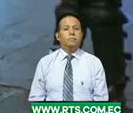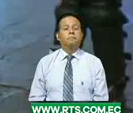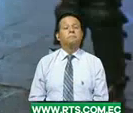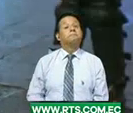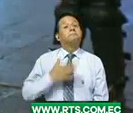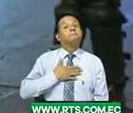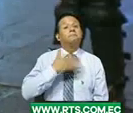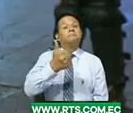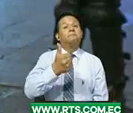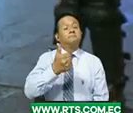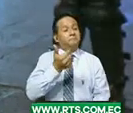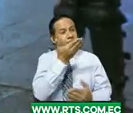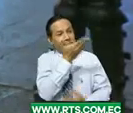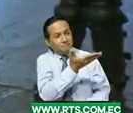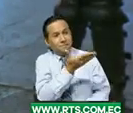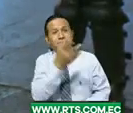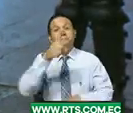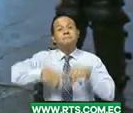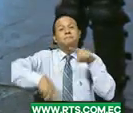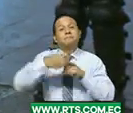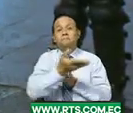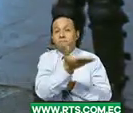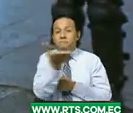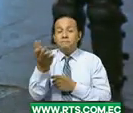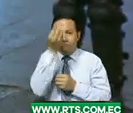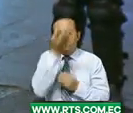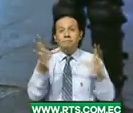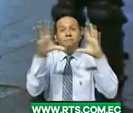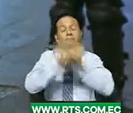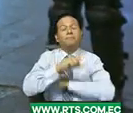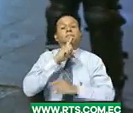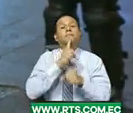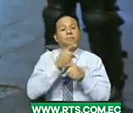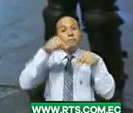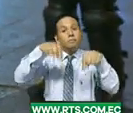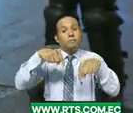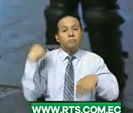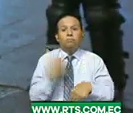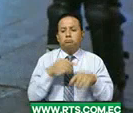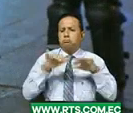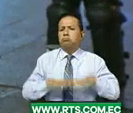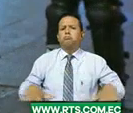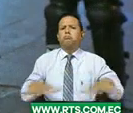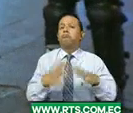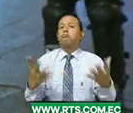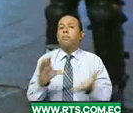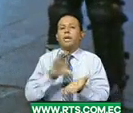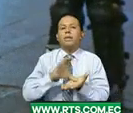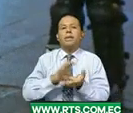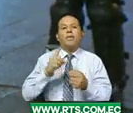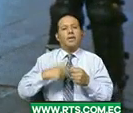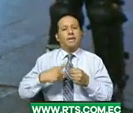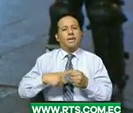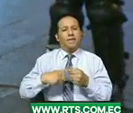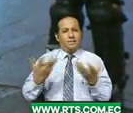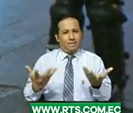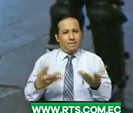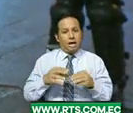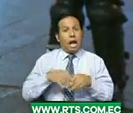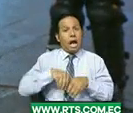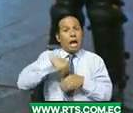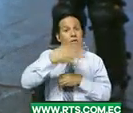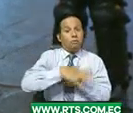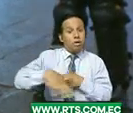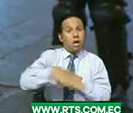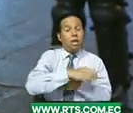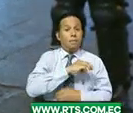¿Qué tal, Adriana? Amigos televidentes, muy buenas noches. Así es, nosotros nos encontramos aquí en el centro de la ciudad capital, específicamente en los exteriores